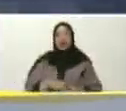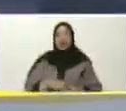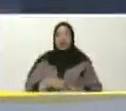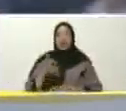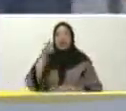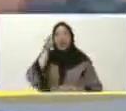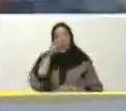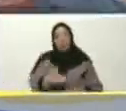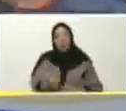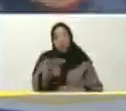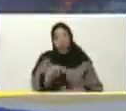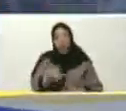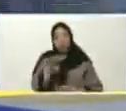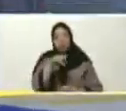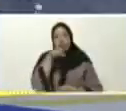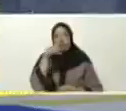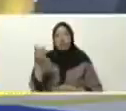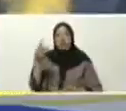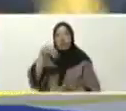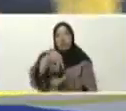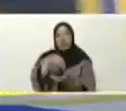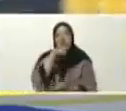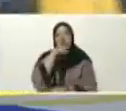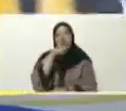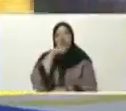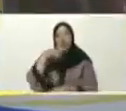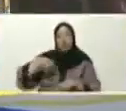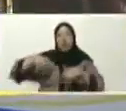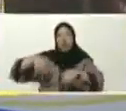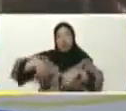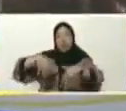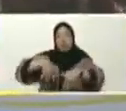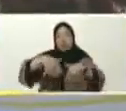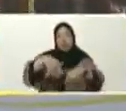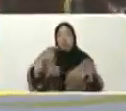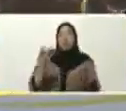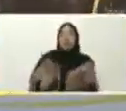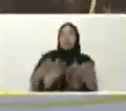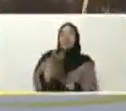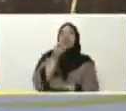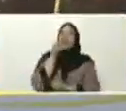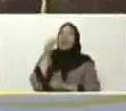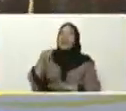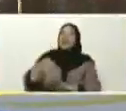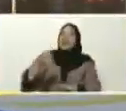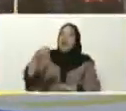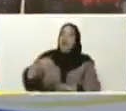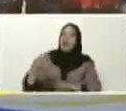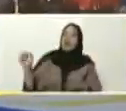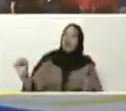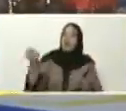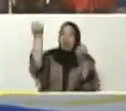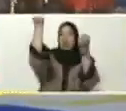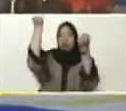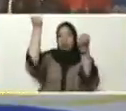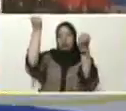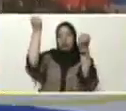tu pueblo, de pie, en marcha y siempre victorioso.